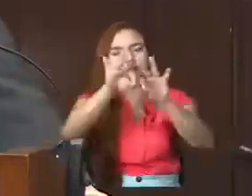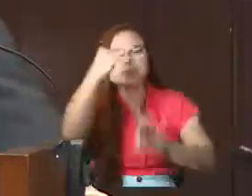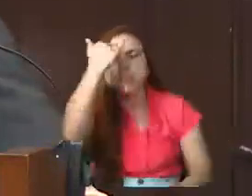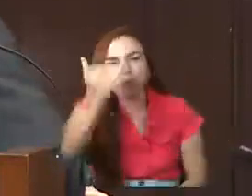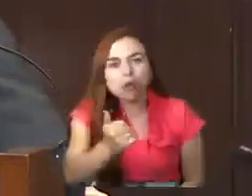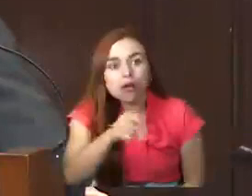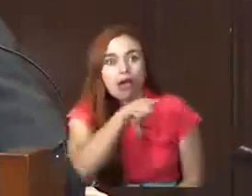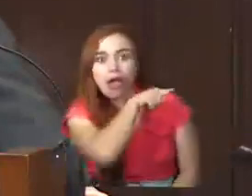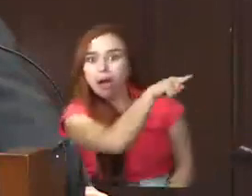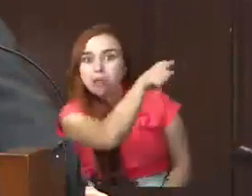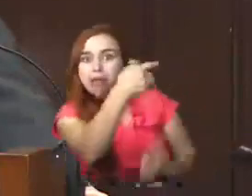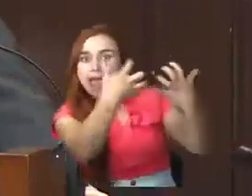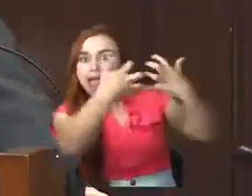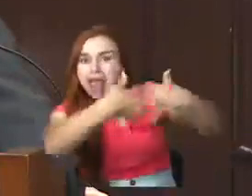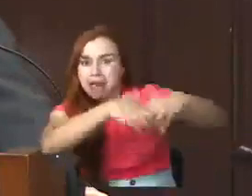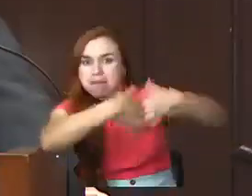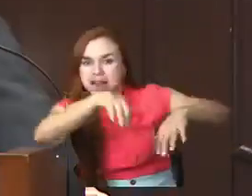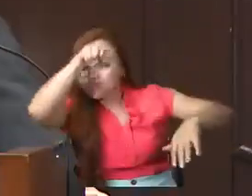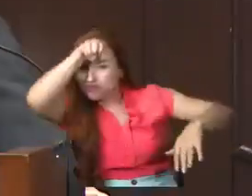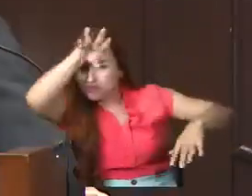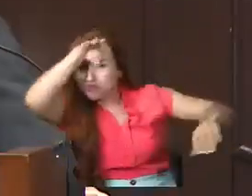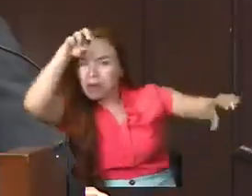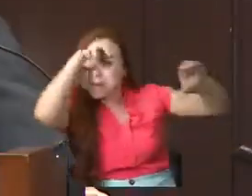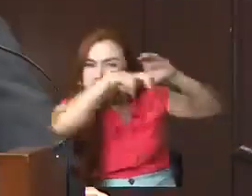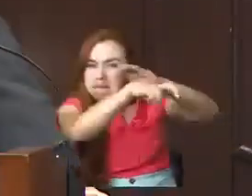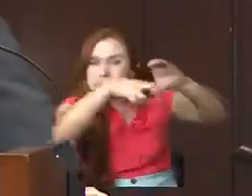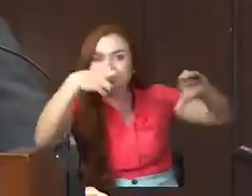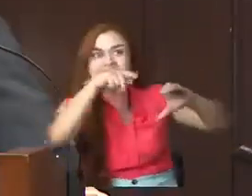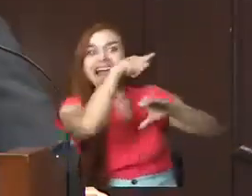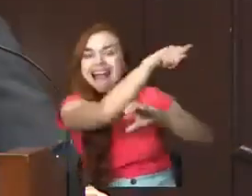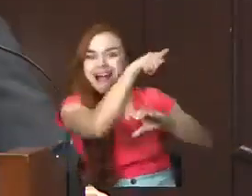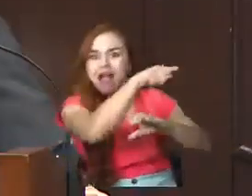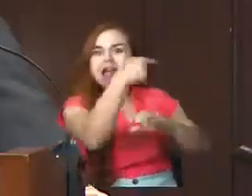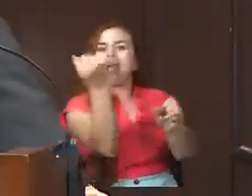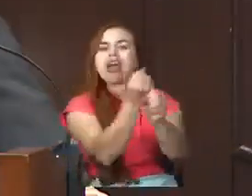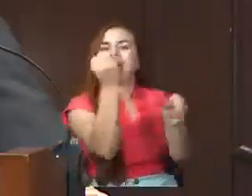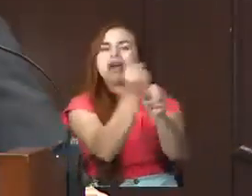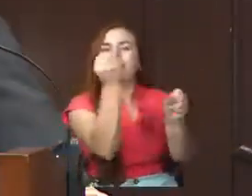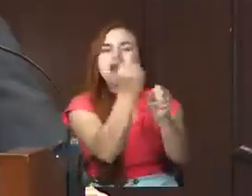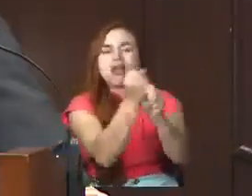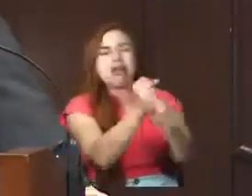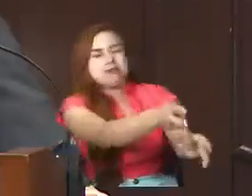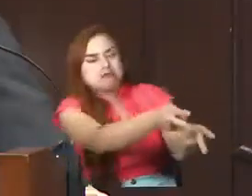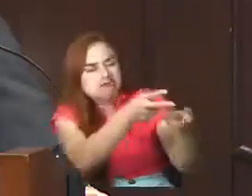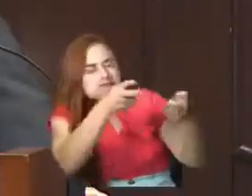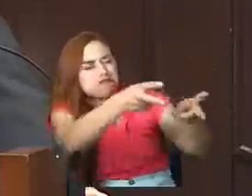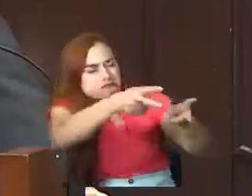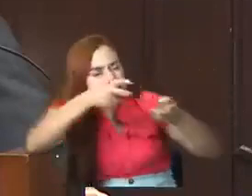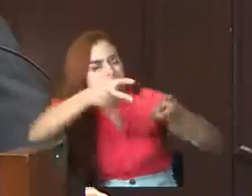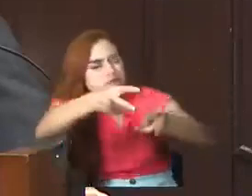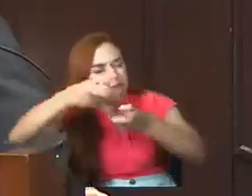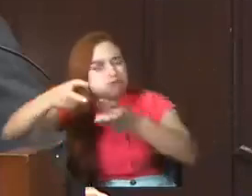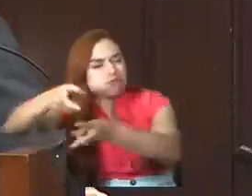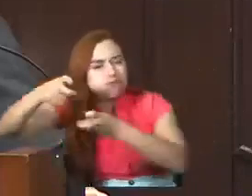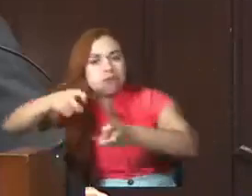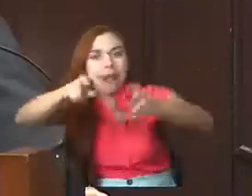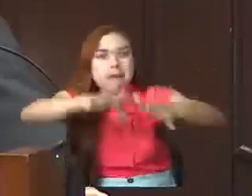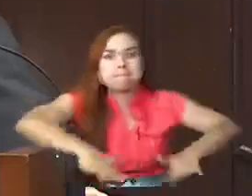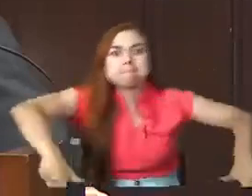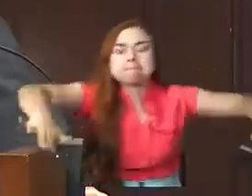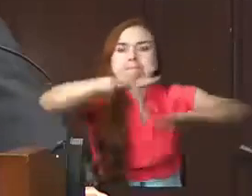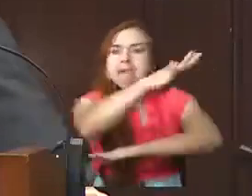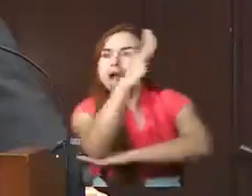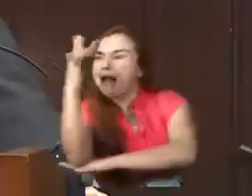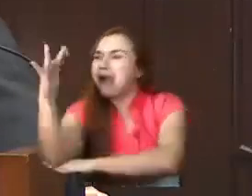existen, en esos yacimientos, sea cobre, sea oro que no han consignado,